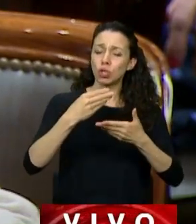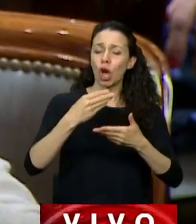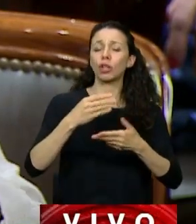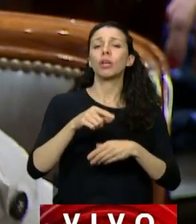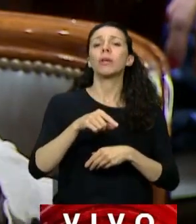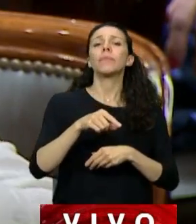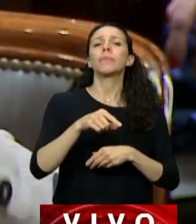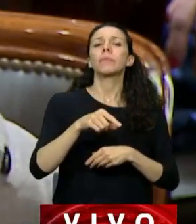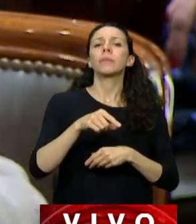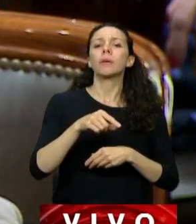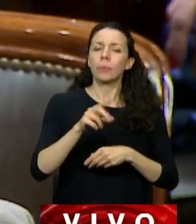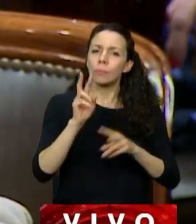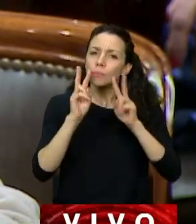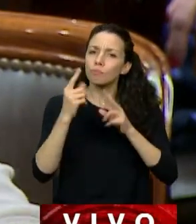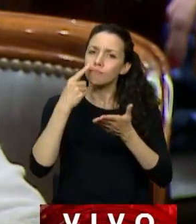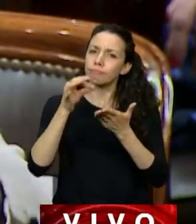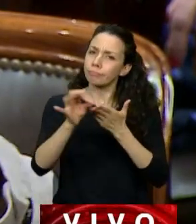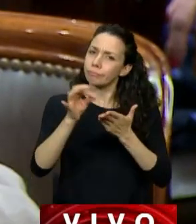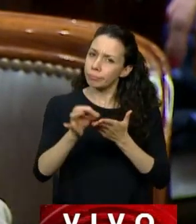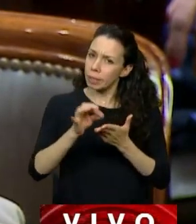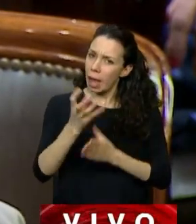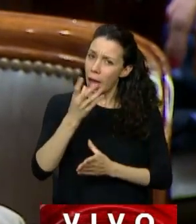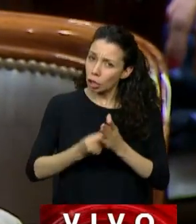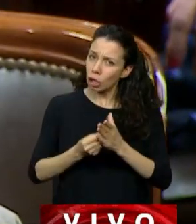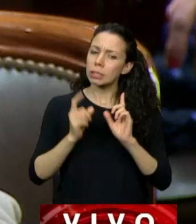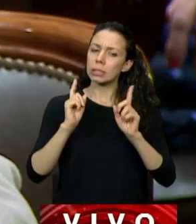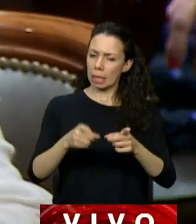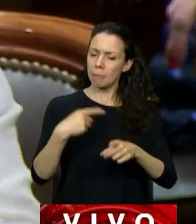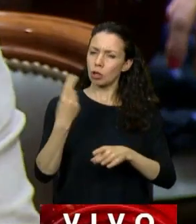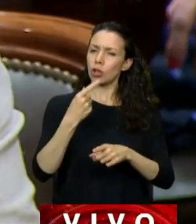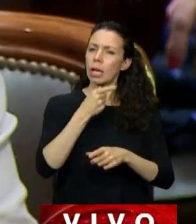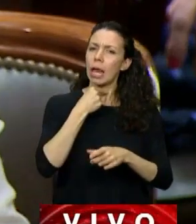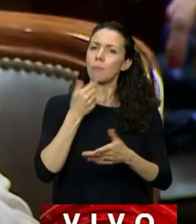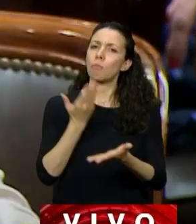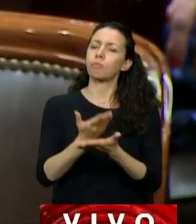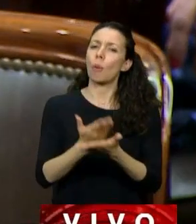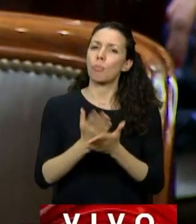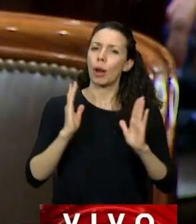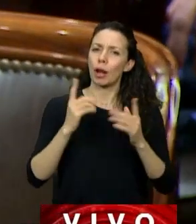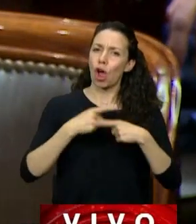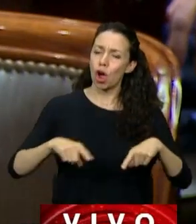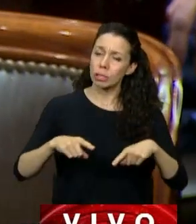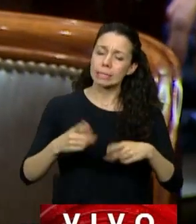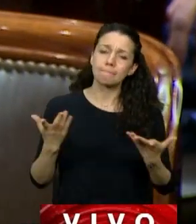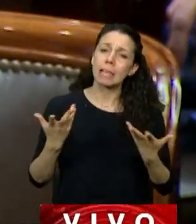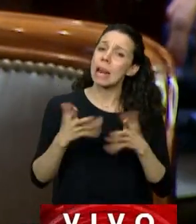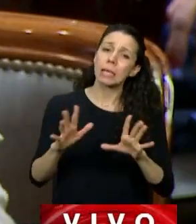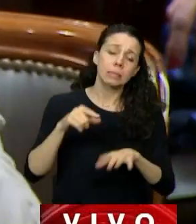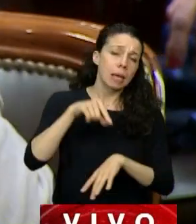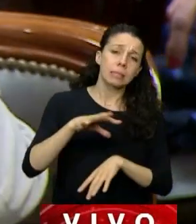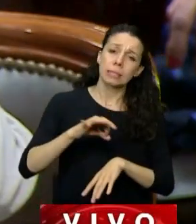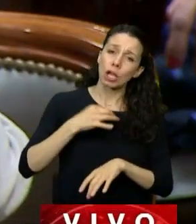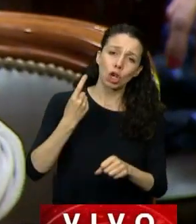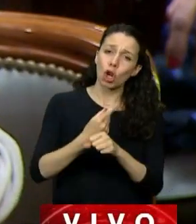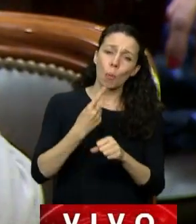algunos errores, también traemos a este recinto, a estas comisiones, propuestas. Y lamento que no hayamos podido tratar un año más la propuesta de